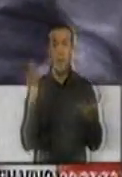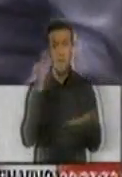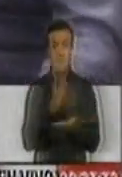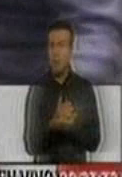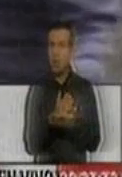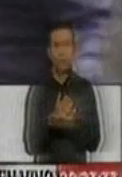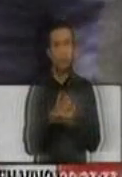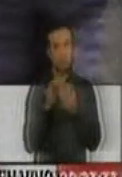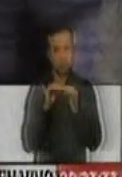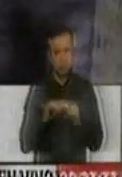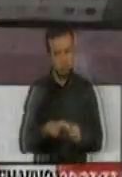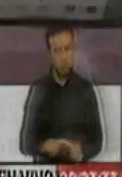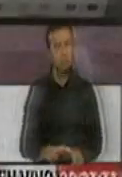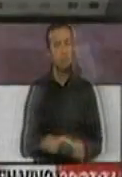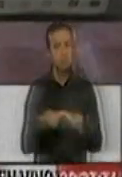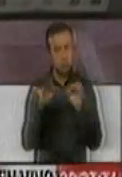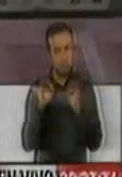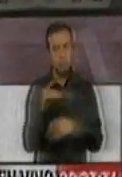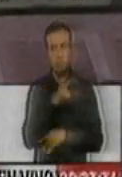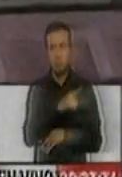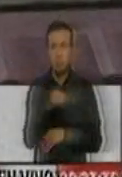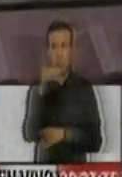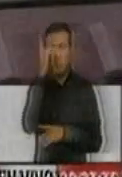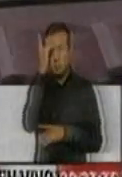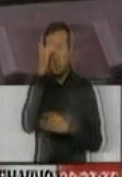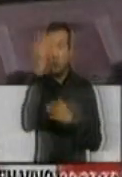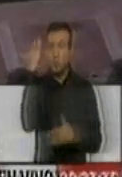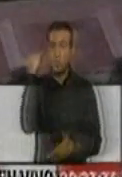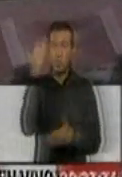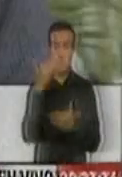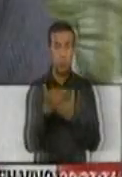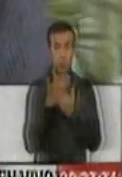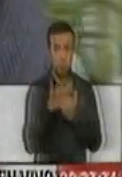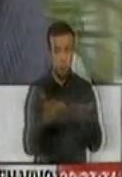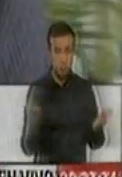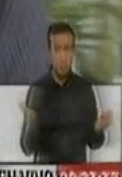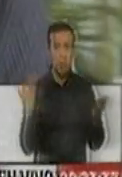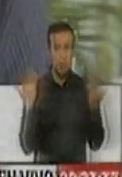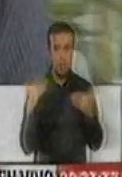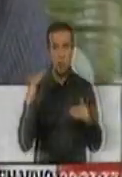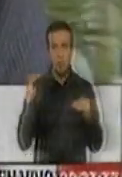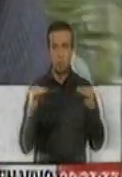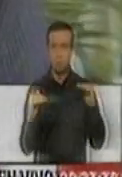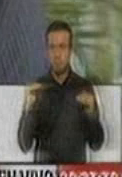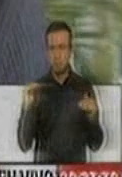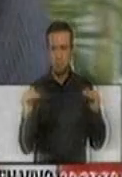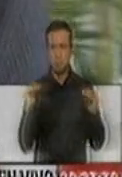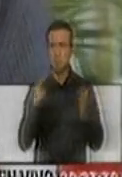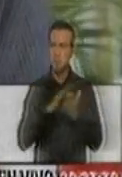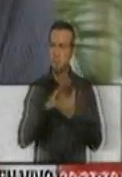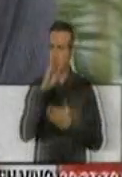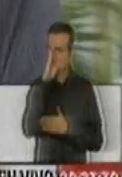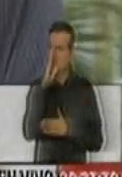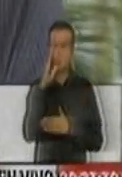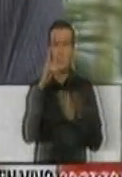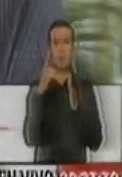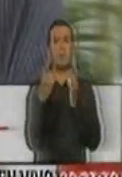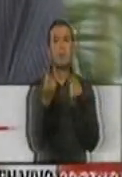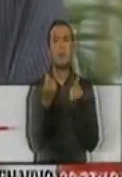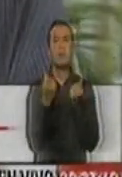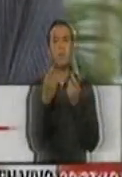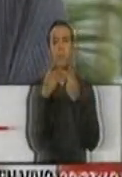aseguró el mandatario. Esto, a pesar de la deuda heredada del gobierno anterior. Hemos equilibrado, transparentado las finanzas